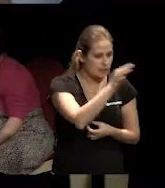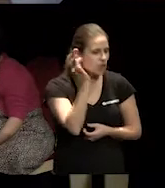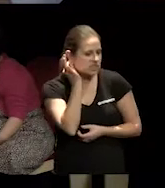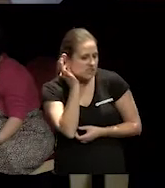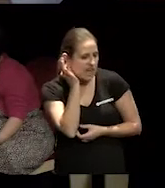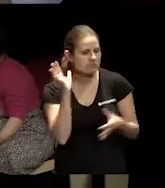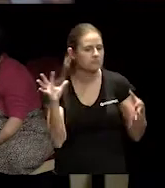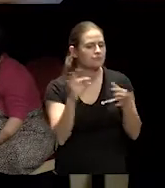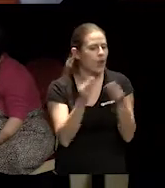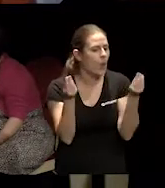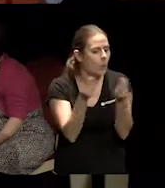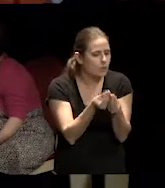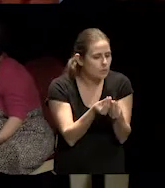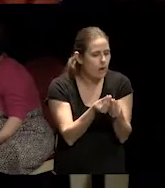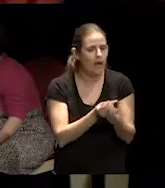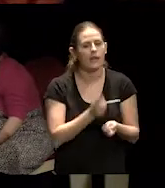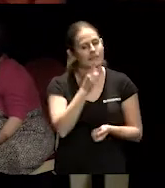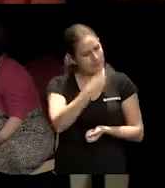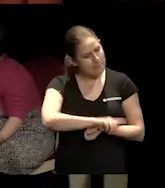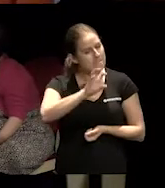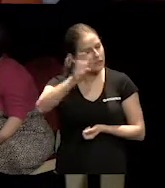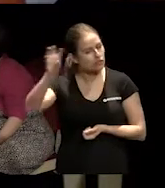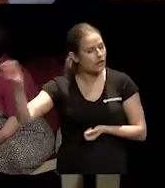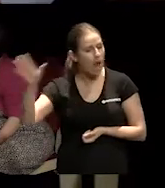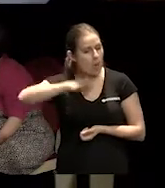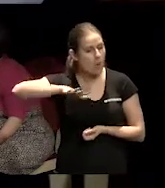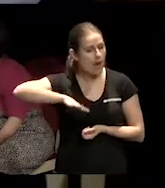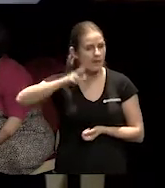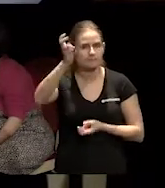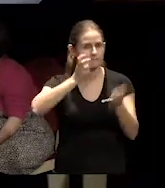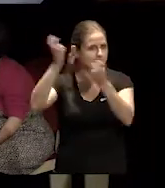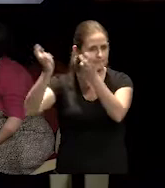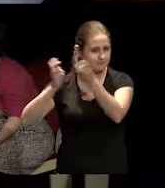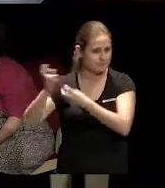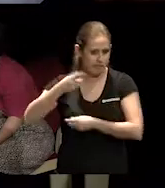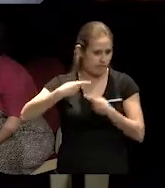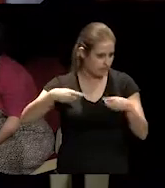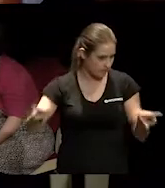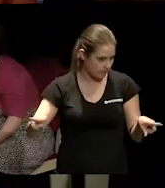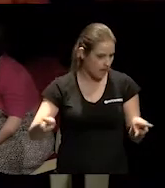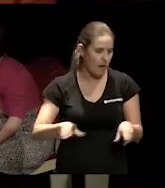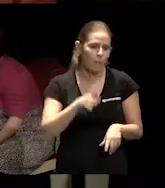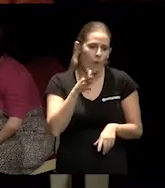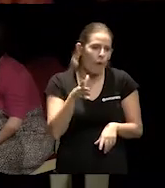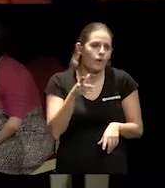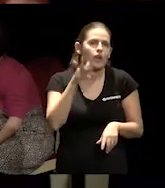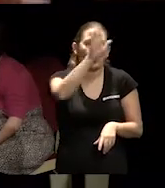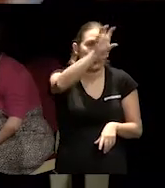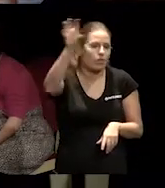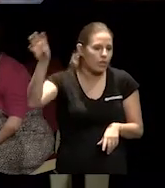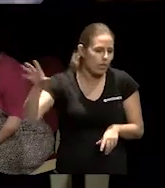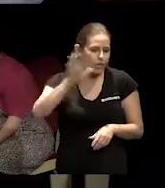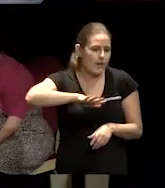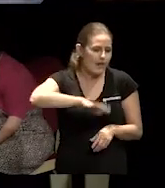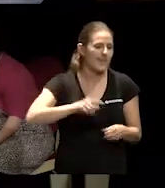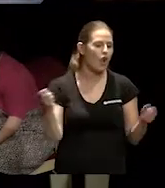también personas procedentes de diferentes lugares, lugares muchas veces en conflicto, por sus políticas o por sus religiones, el hecho de que